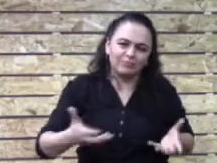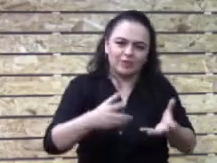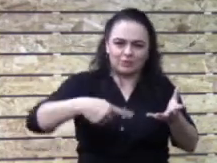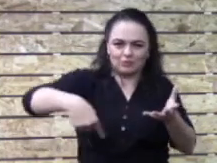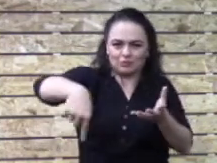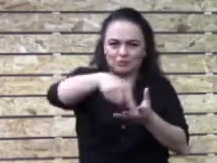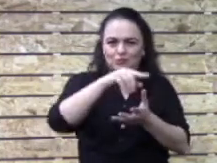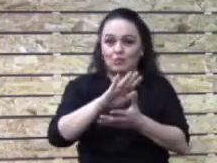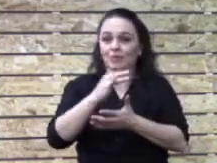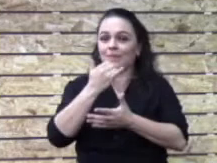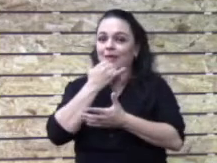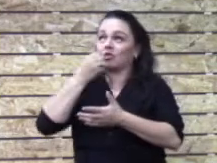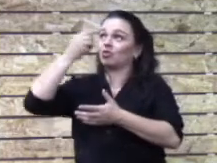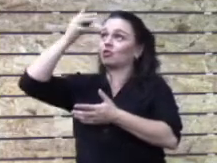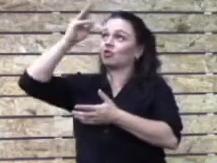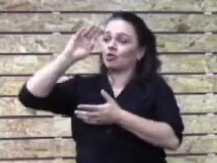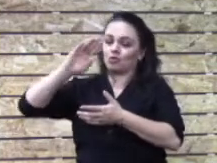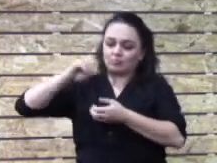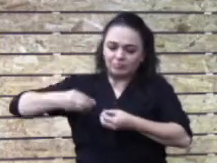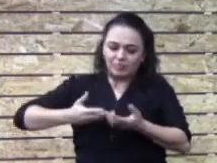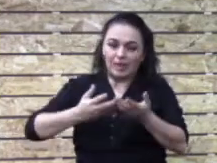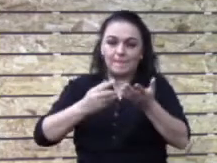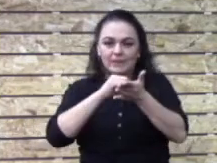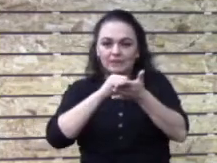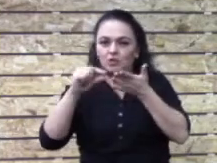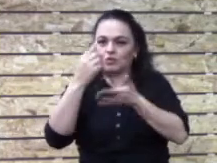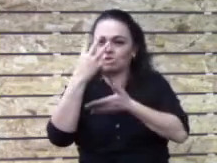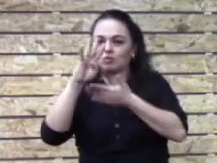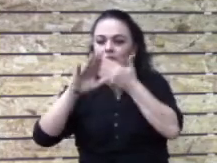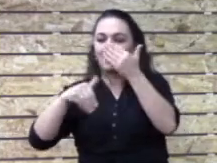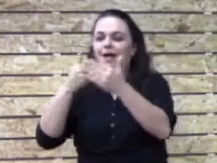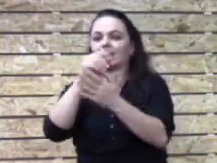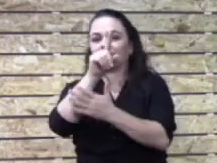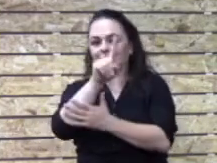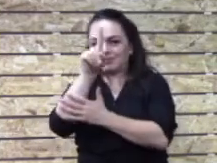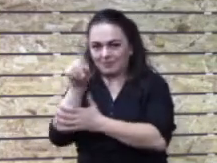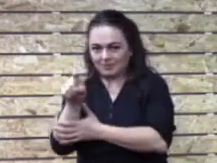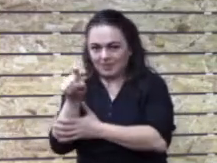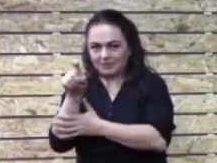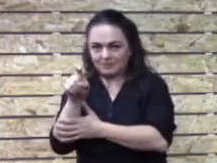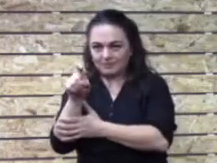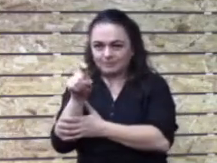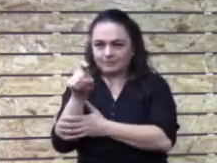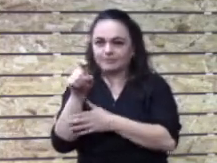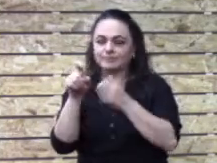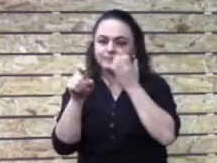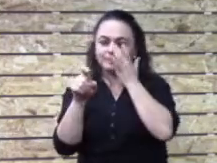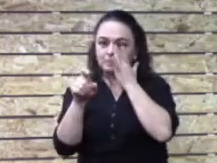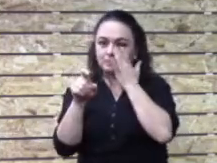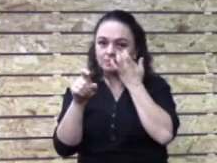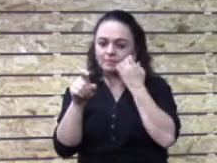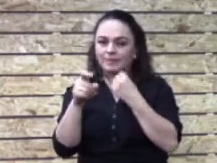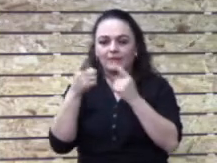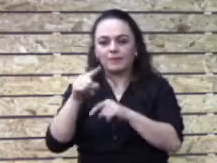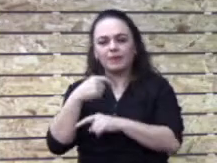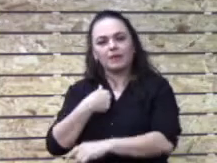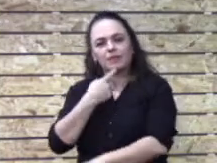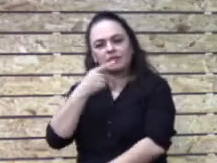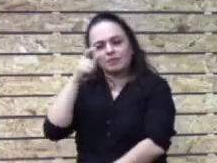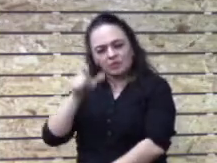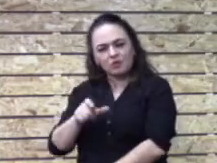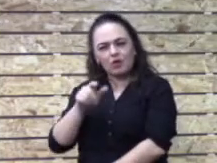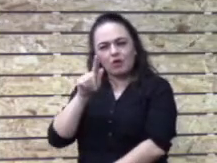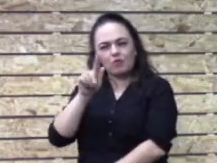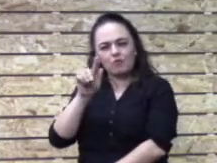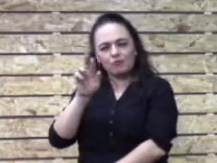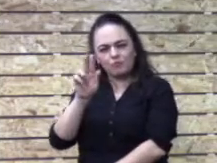Dios interviene en los versos 14 al 16. Un comentario curioso que hace Sinclair Ferguson, uno de mis